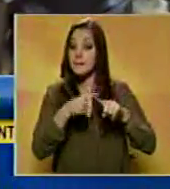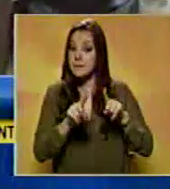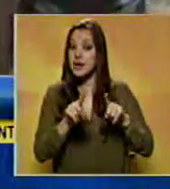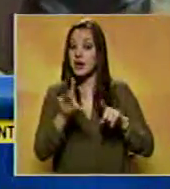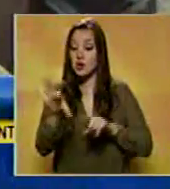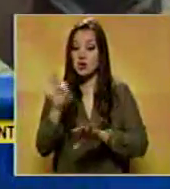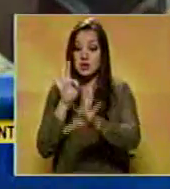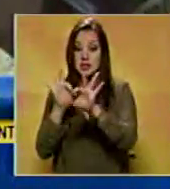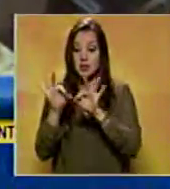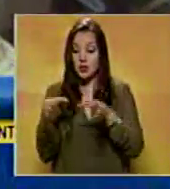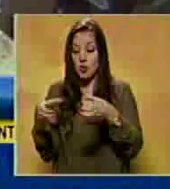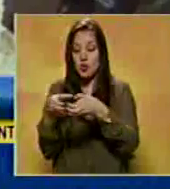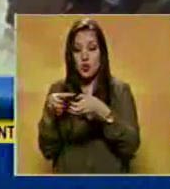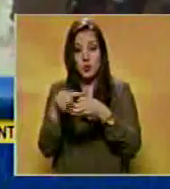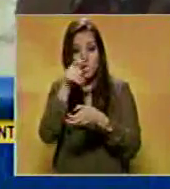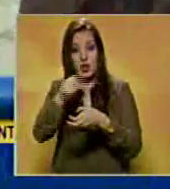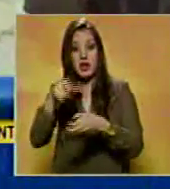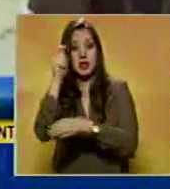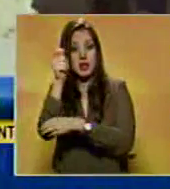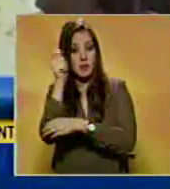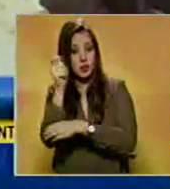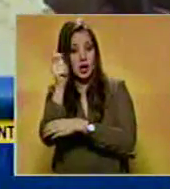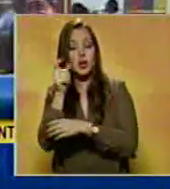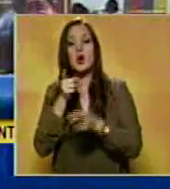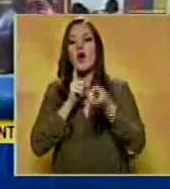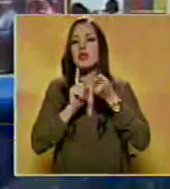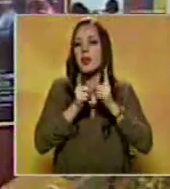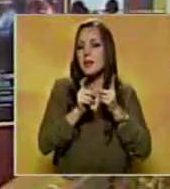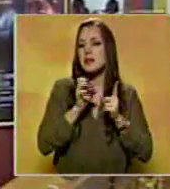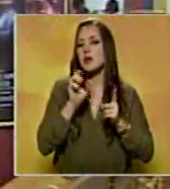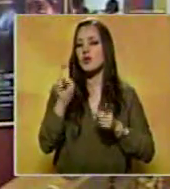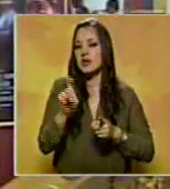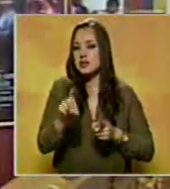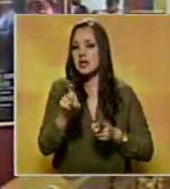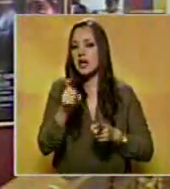quedó designada una comisión delegada que se activará de acuerdo a las necesidades del país.